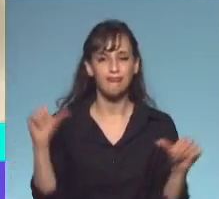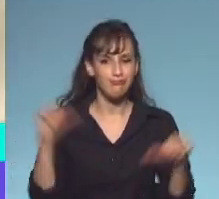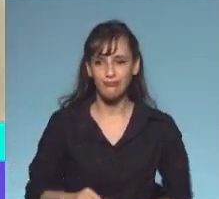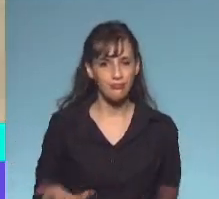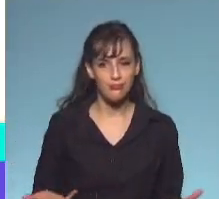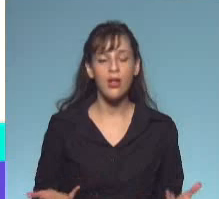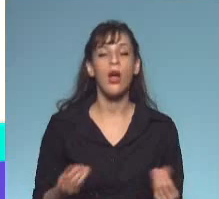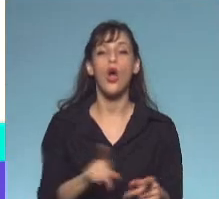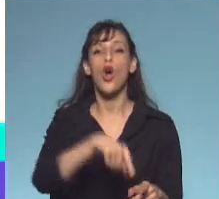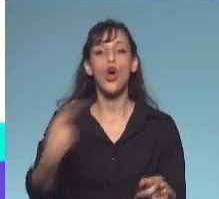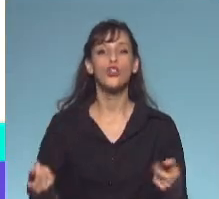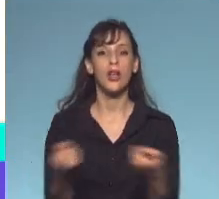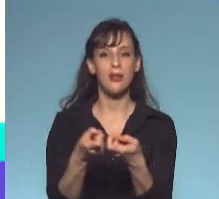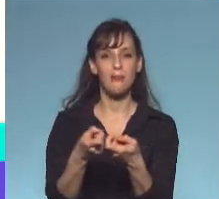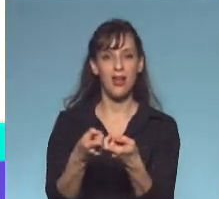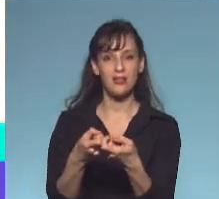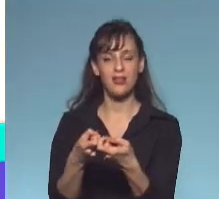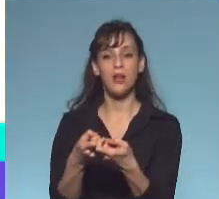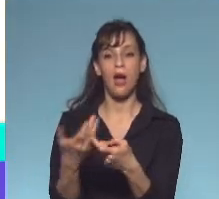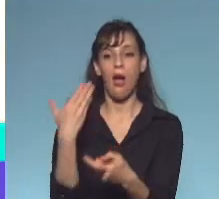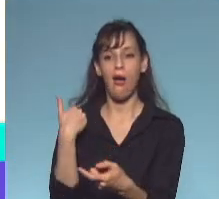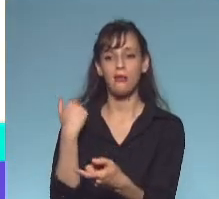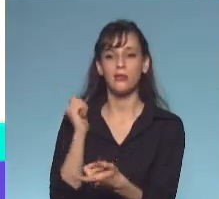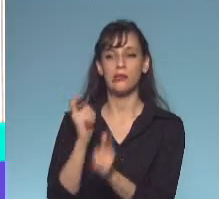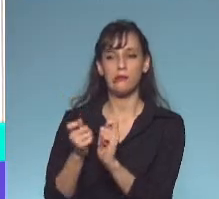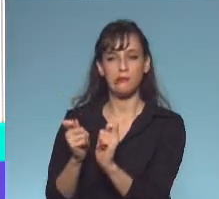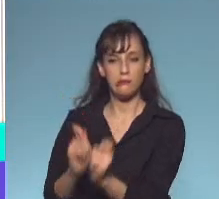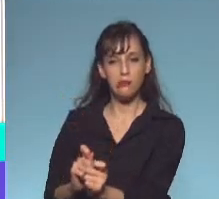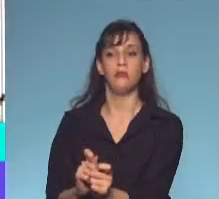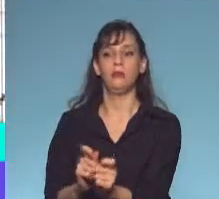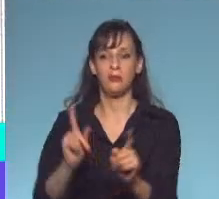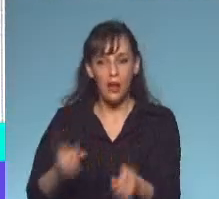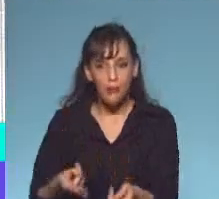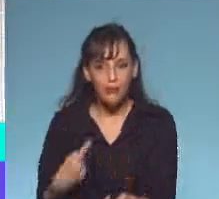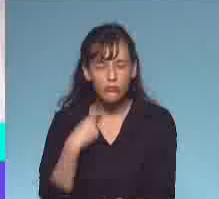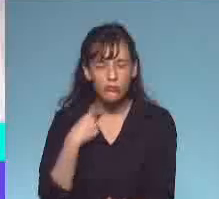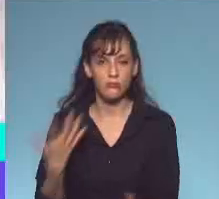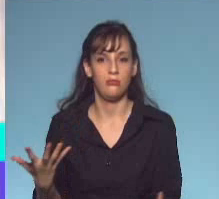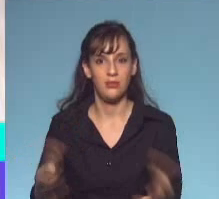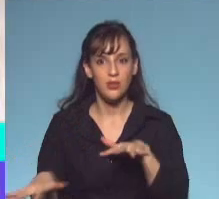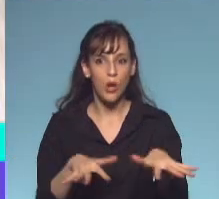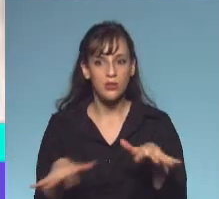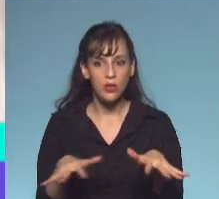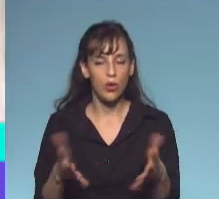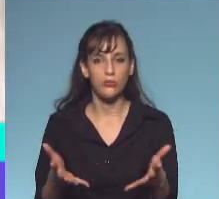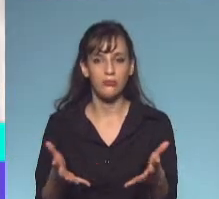las otras empresas que venían ajustándose a derecho también se ven perjudicada y en una situación absolutamente desventajosa